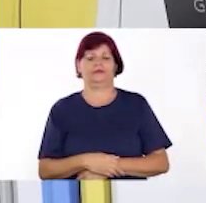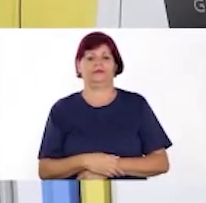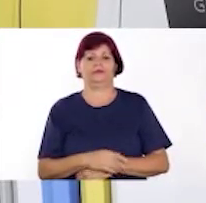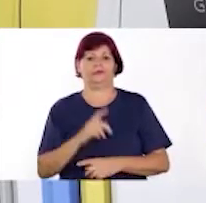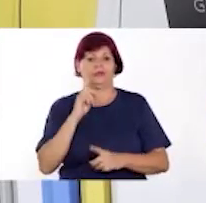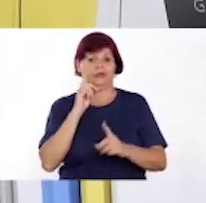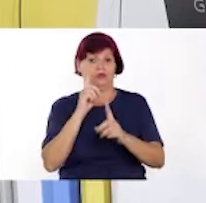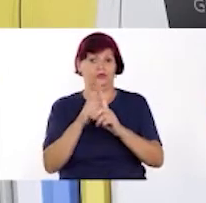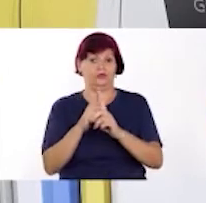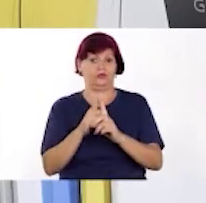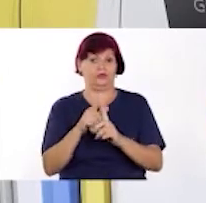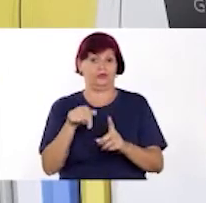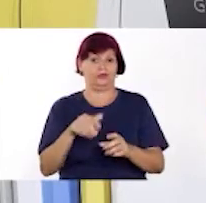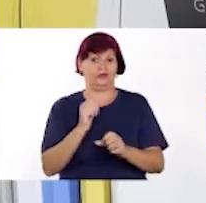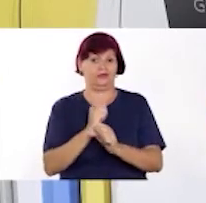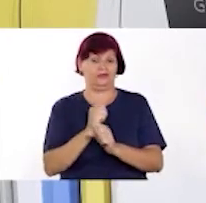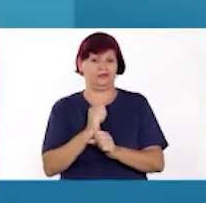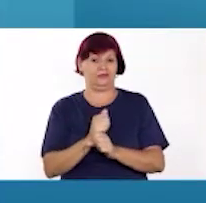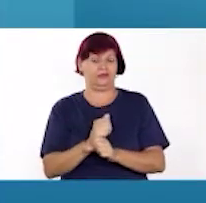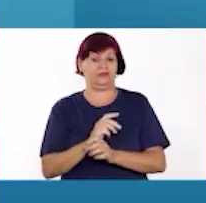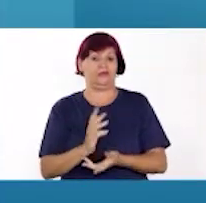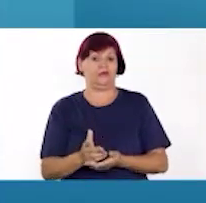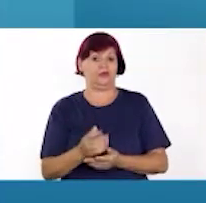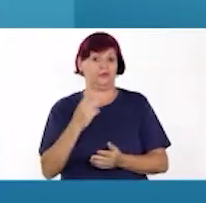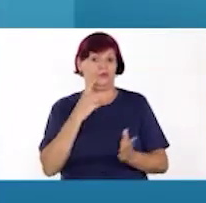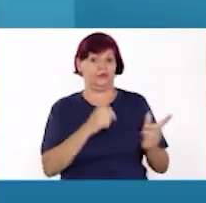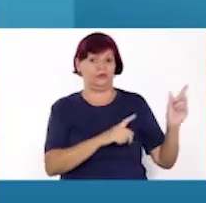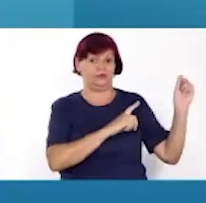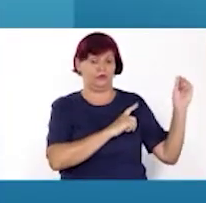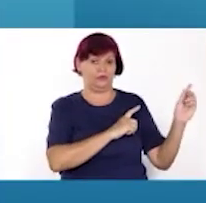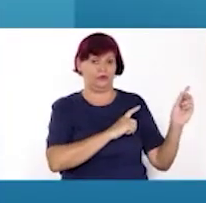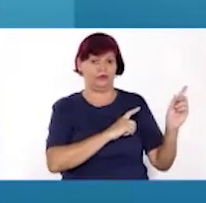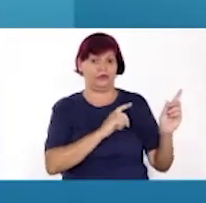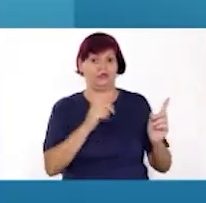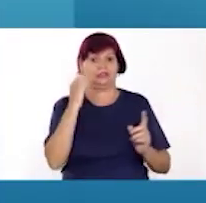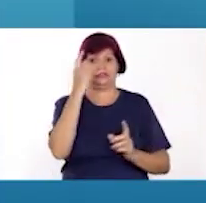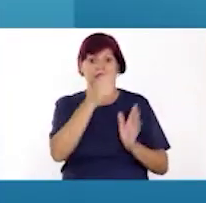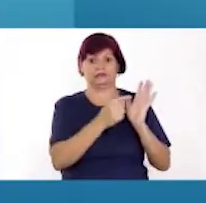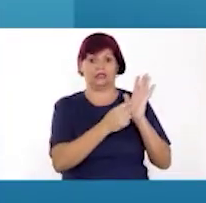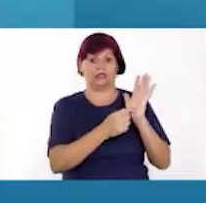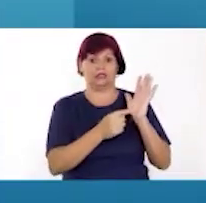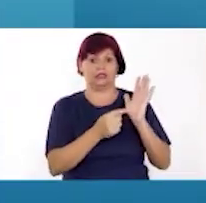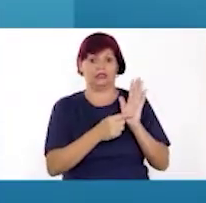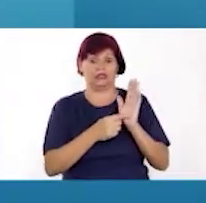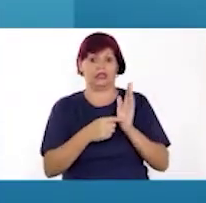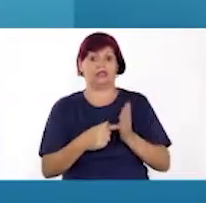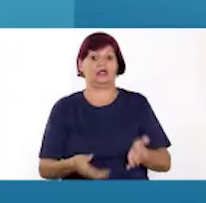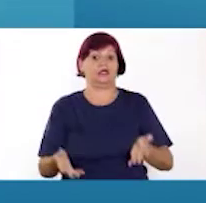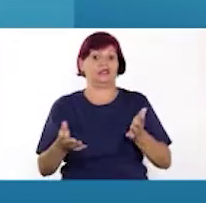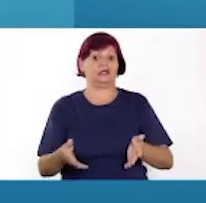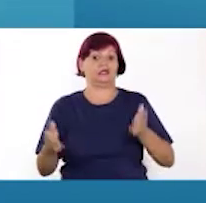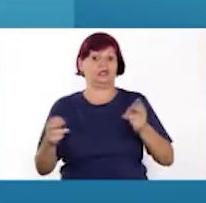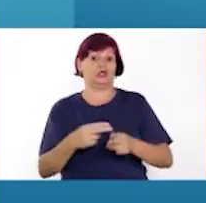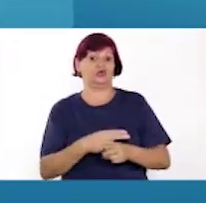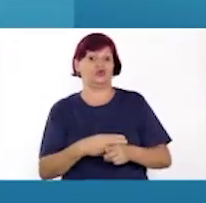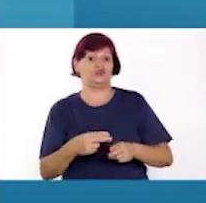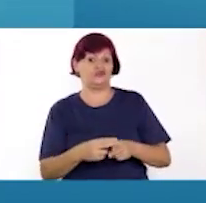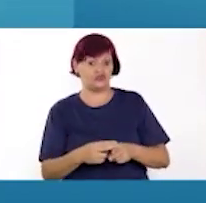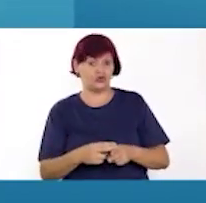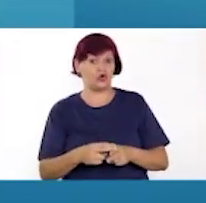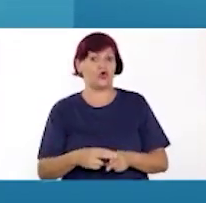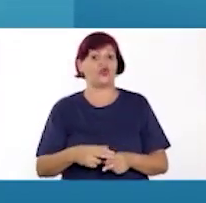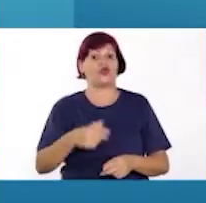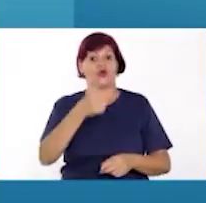El objetivo a trabajar durante la semana, como les muestro en pantalla, es caracterizar el desenvolvimiento histórico afroasiático